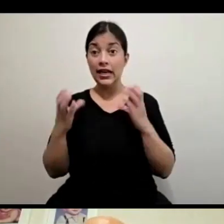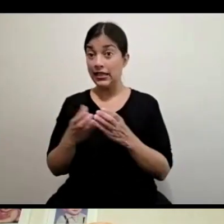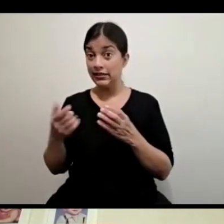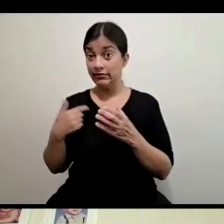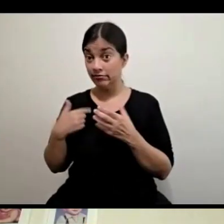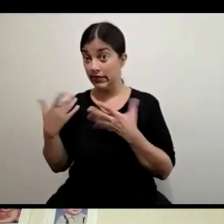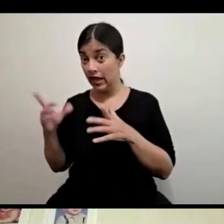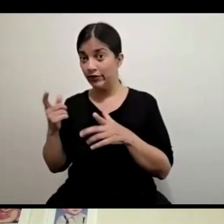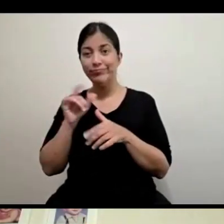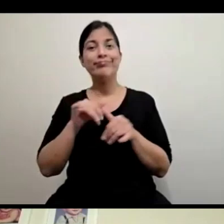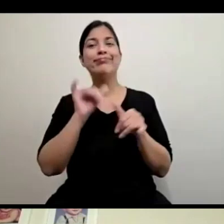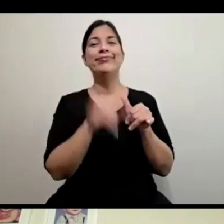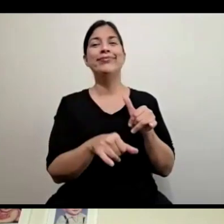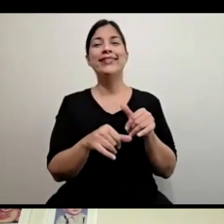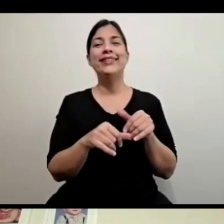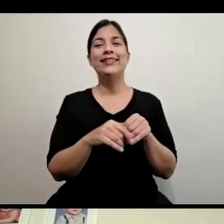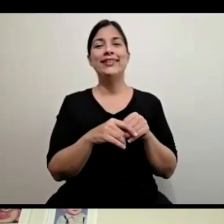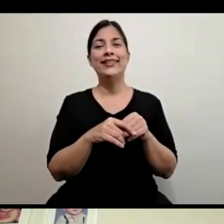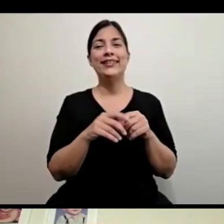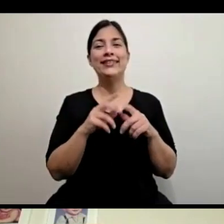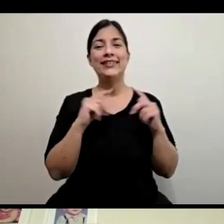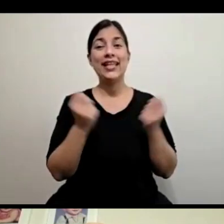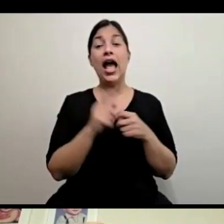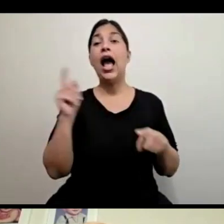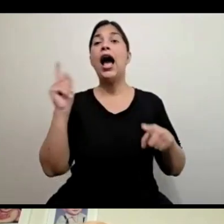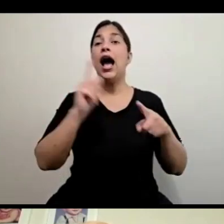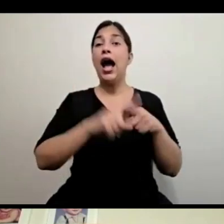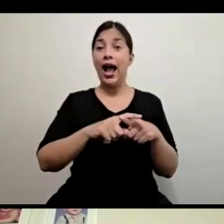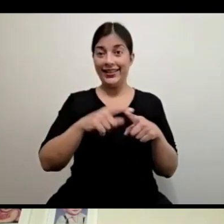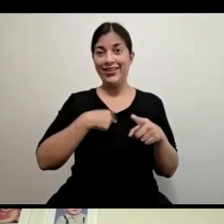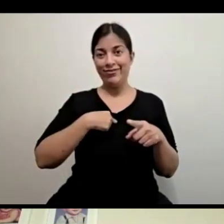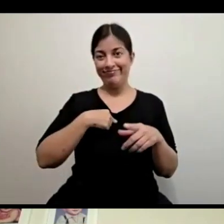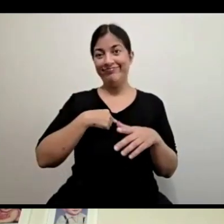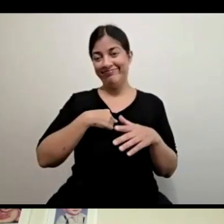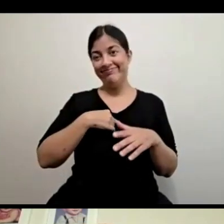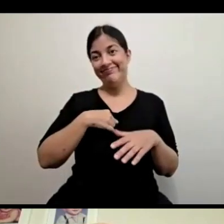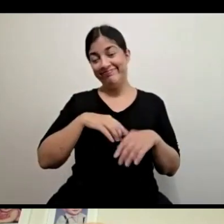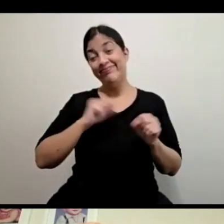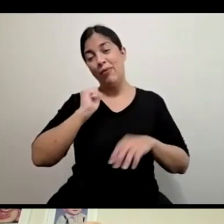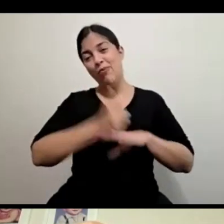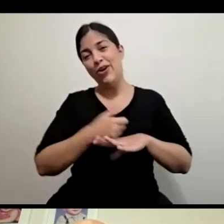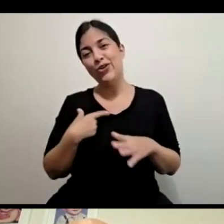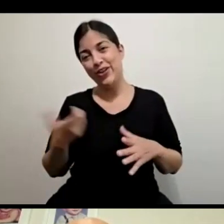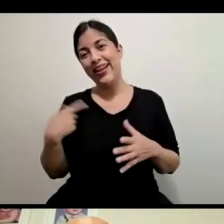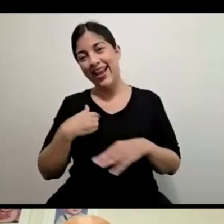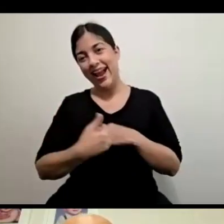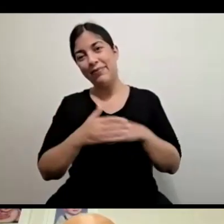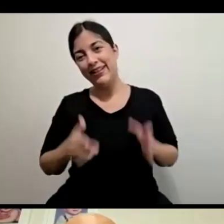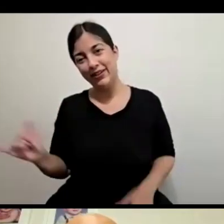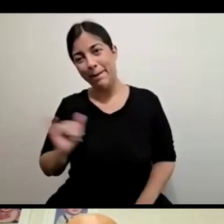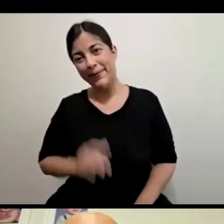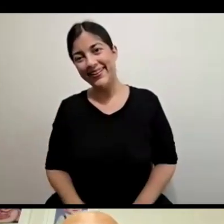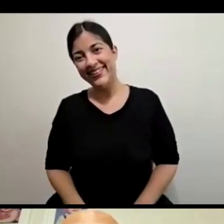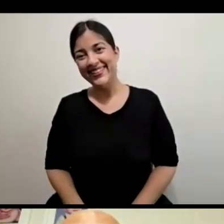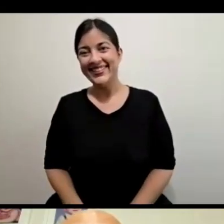el taller hasta que me dieron un puesto de carpintero también en el taller. Bueno. O sea que tú